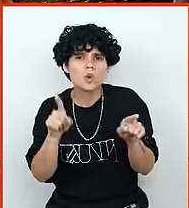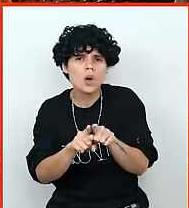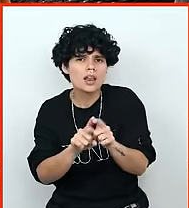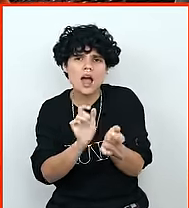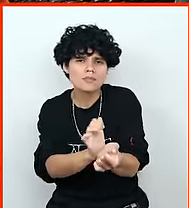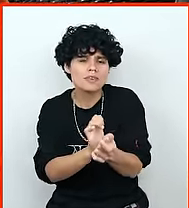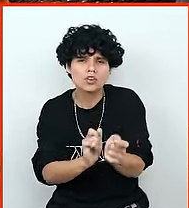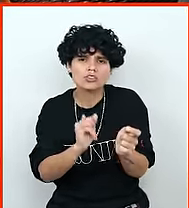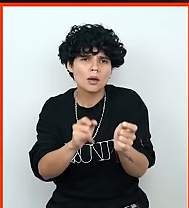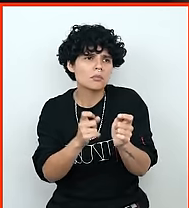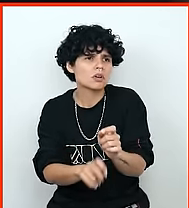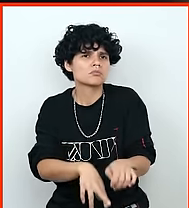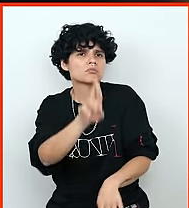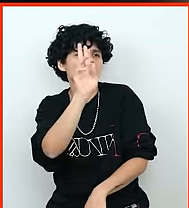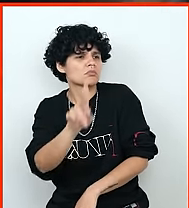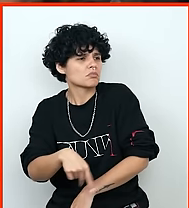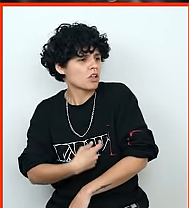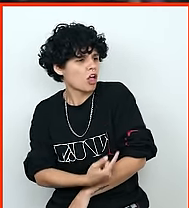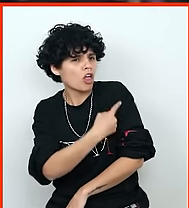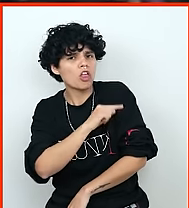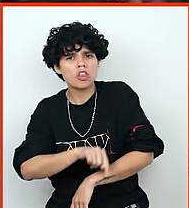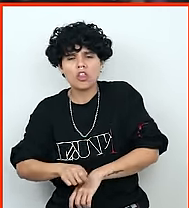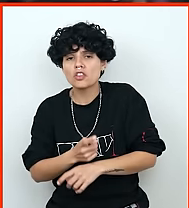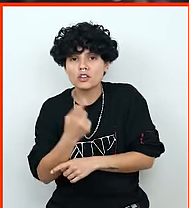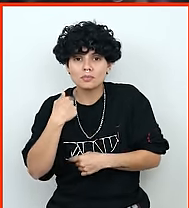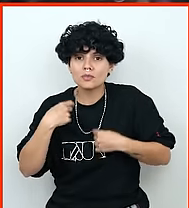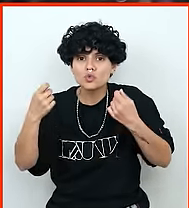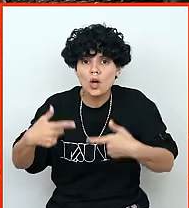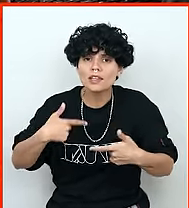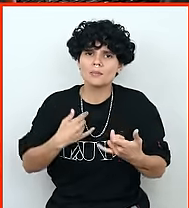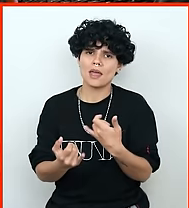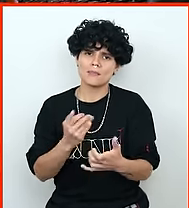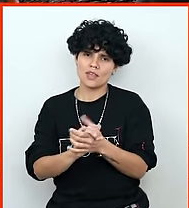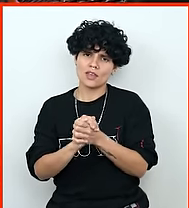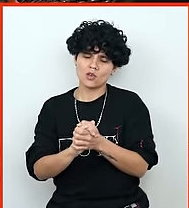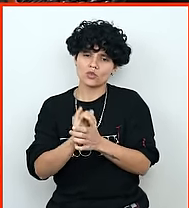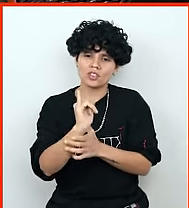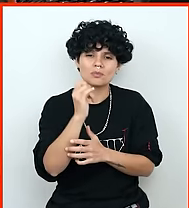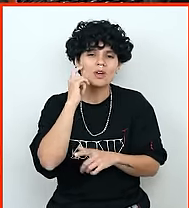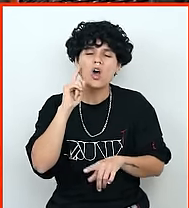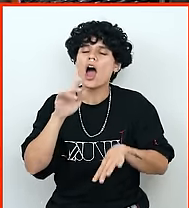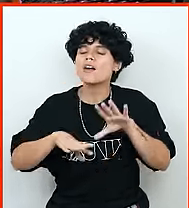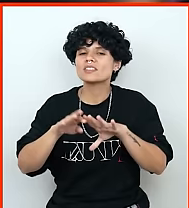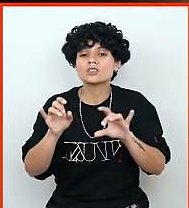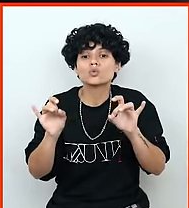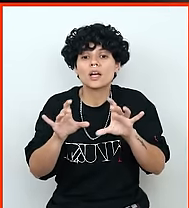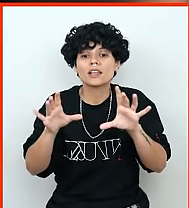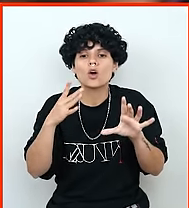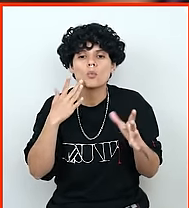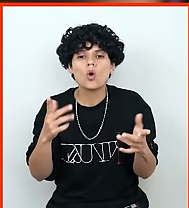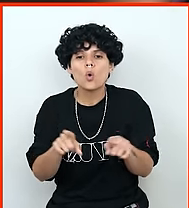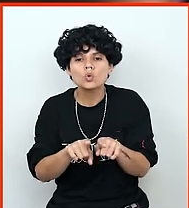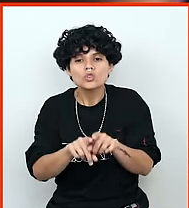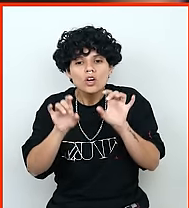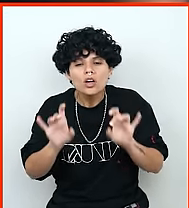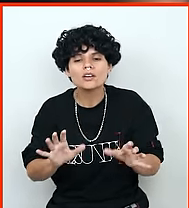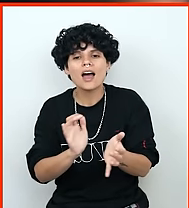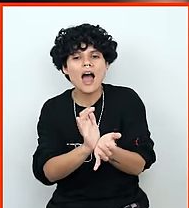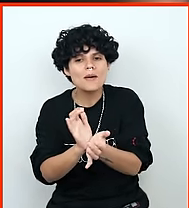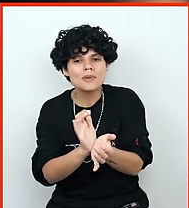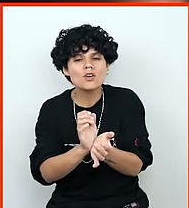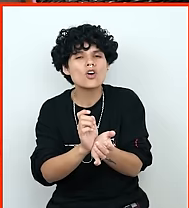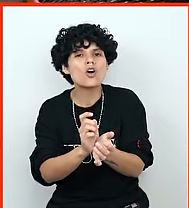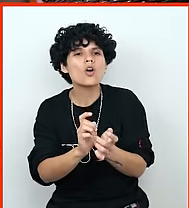Iquique o en Puerto Montt y nunca lo hubiese conocido como amigo. ¿Cachai? Tengo la suerte de que sea mi amigo. Pero eso es básicamente, pocas veces se va a dar en la vida de que tú vayas a hacerte amigo como